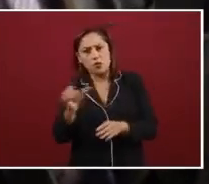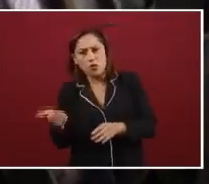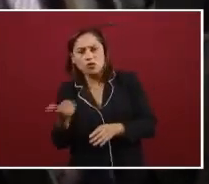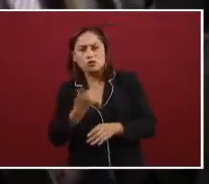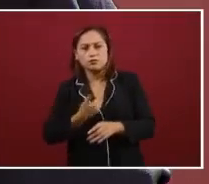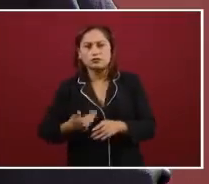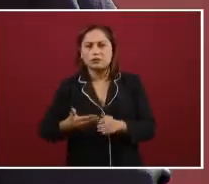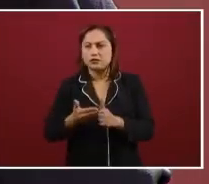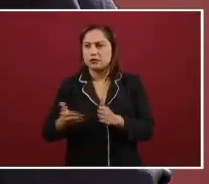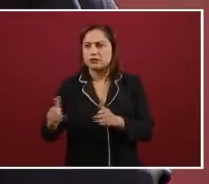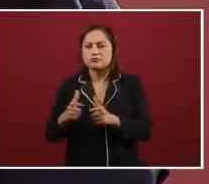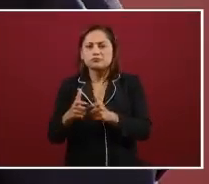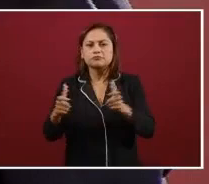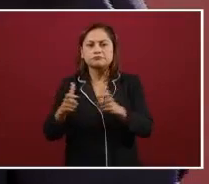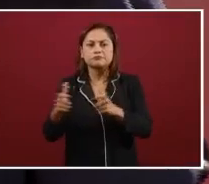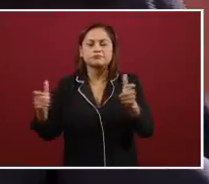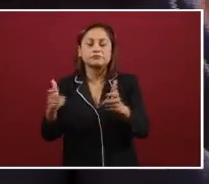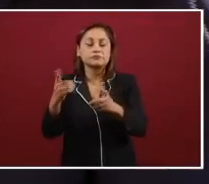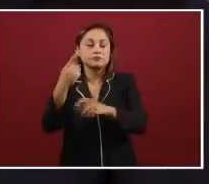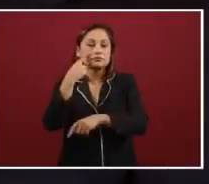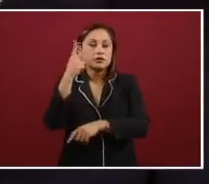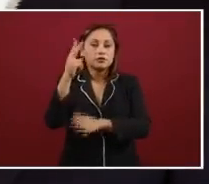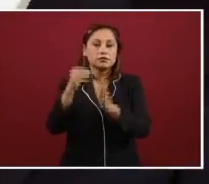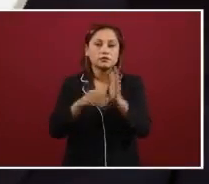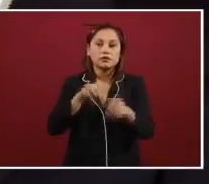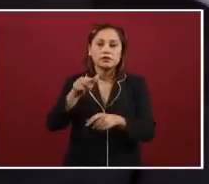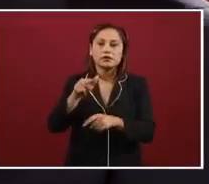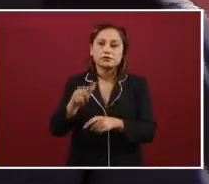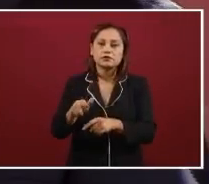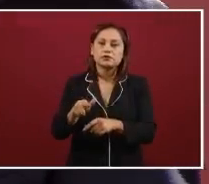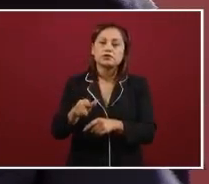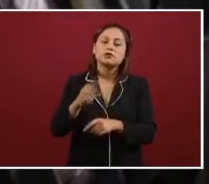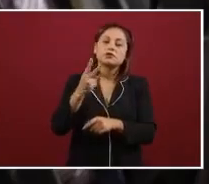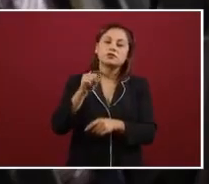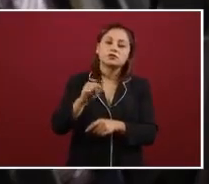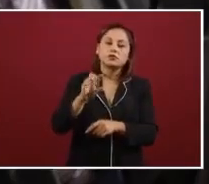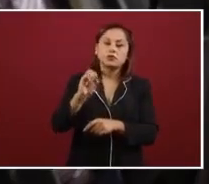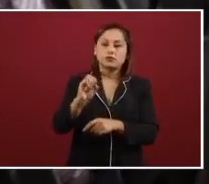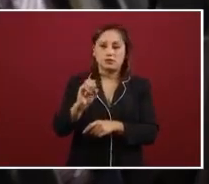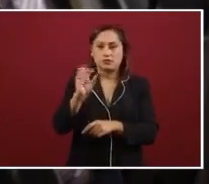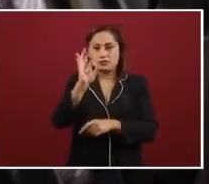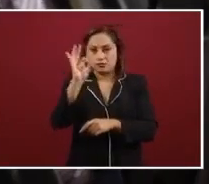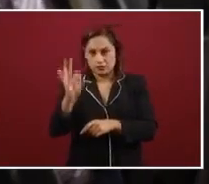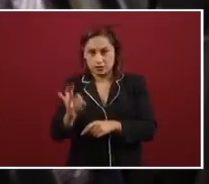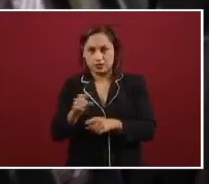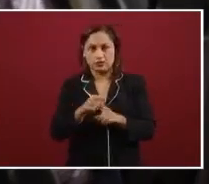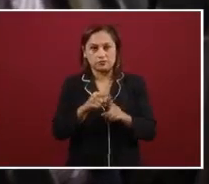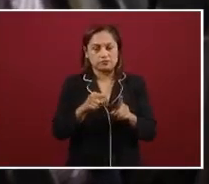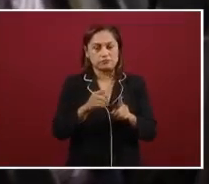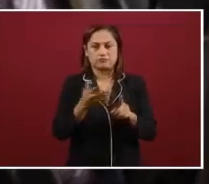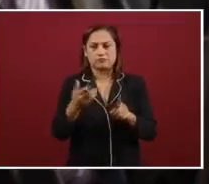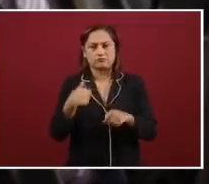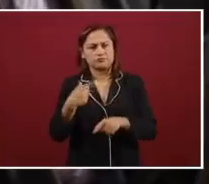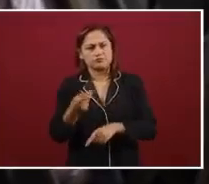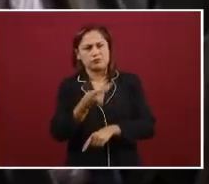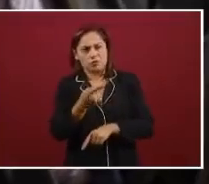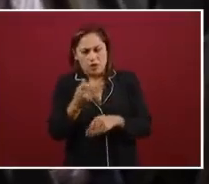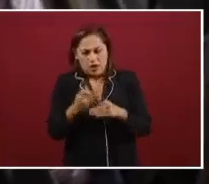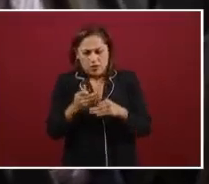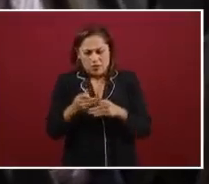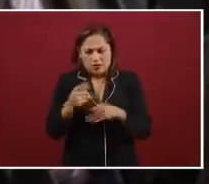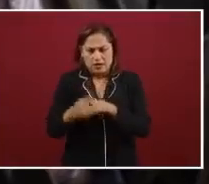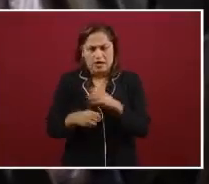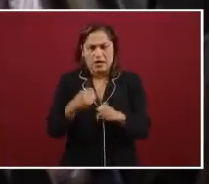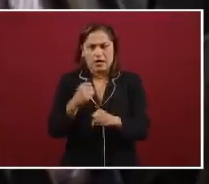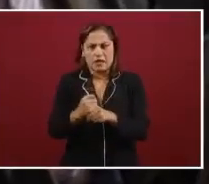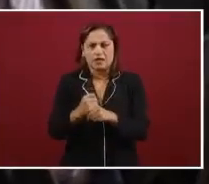anterior. En 2018 se creció 2.0%. Con esta tendencia, este año pues tendríamos un crecimiento cercano al 1% y no